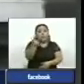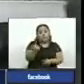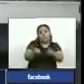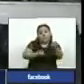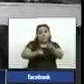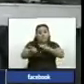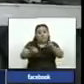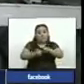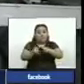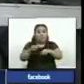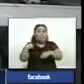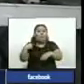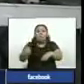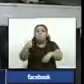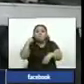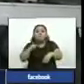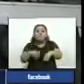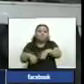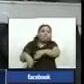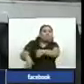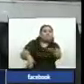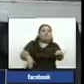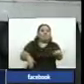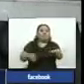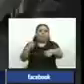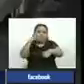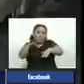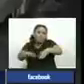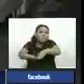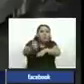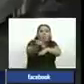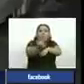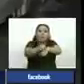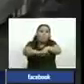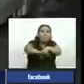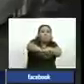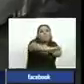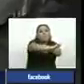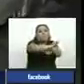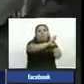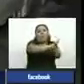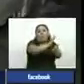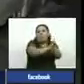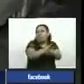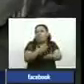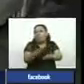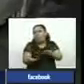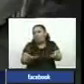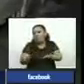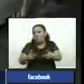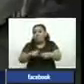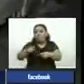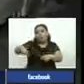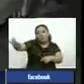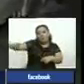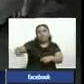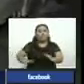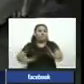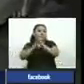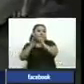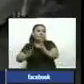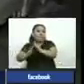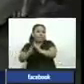particular hizo un giro indebido e impactó con un camión que se dirigía a comprar mercadería al departamento de San Vicente.